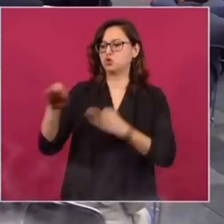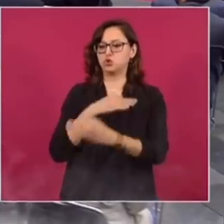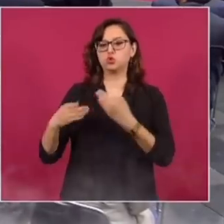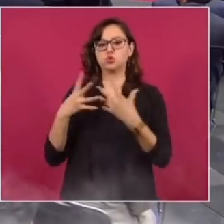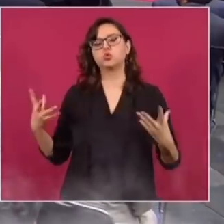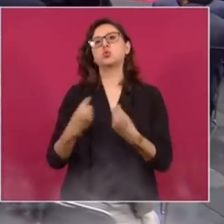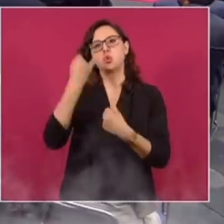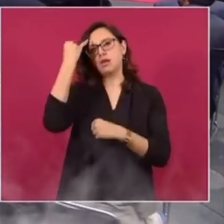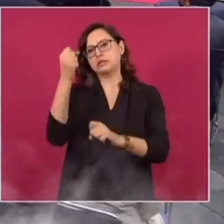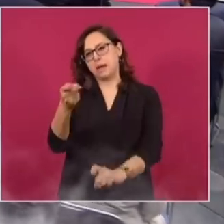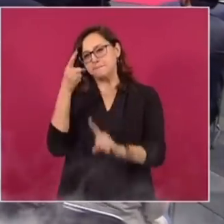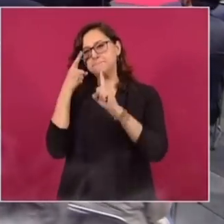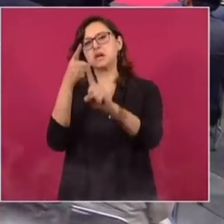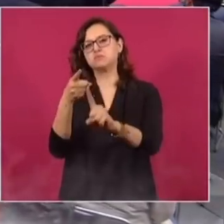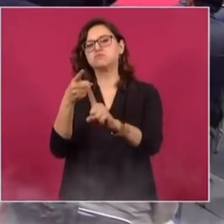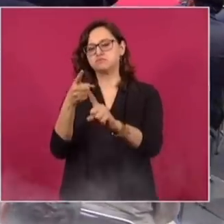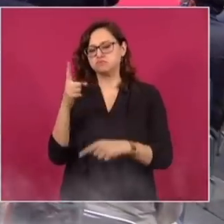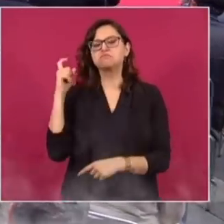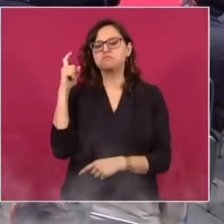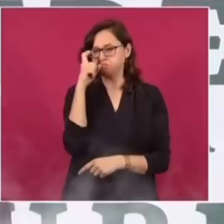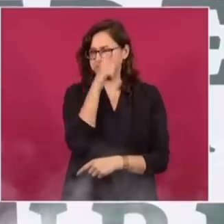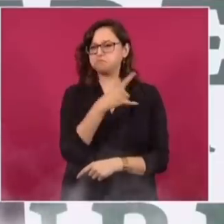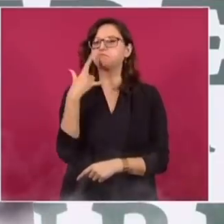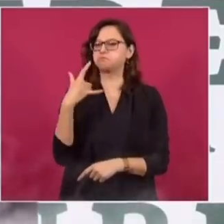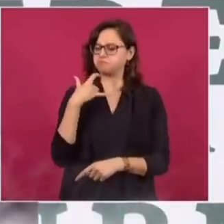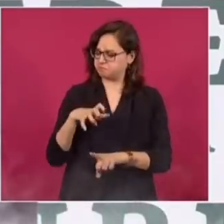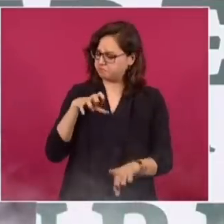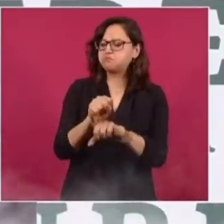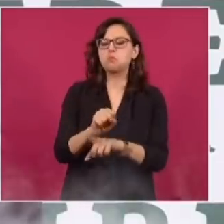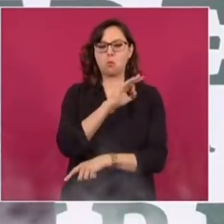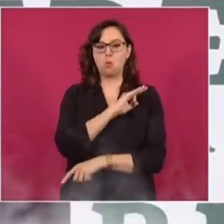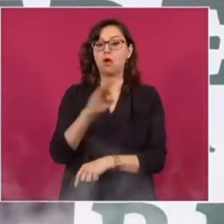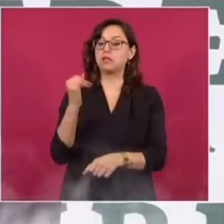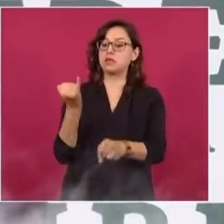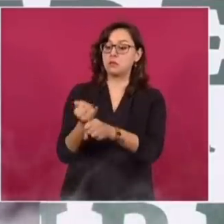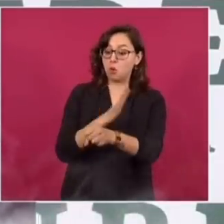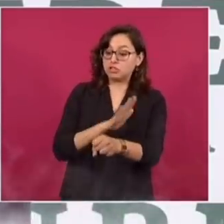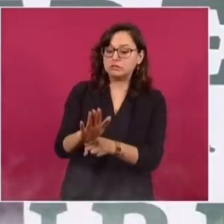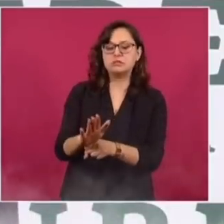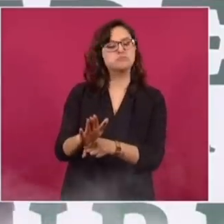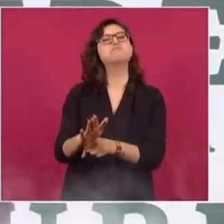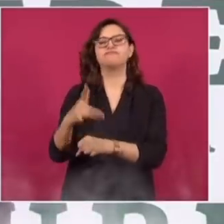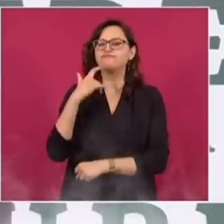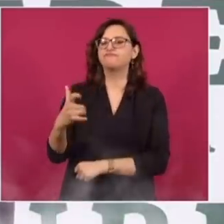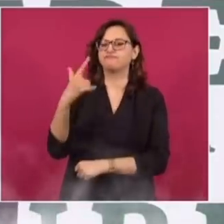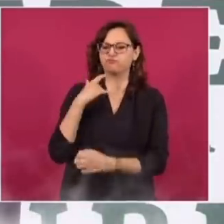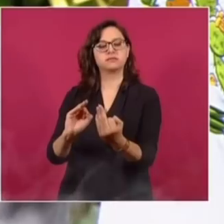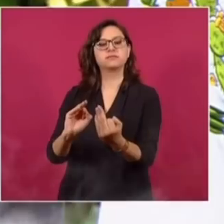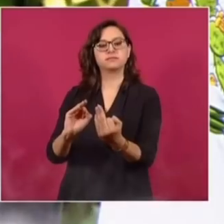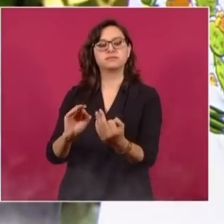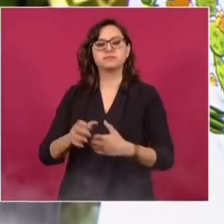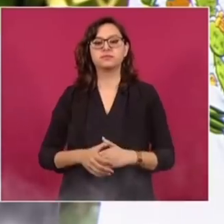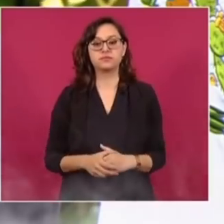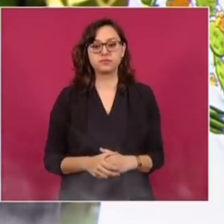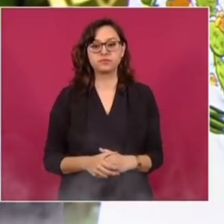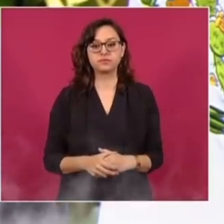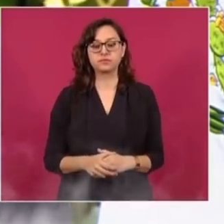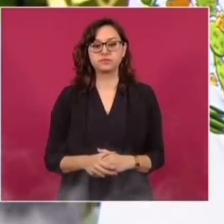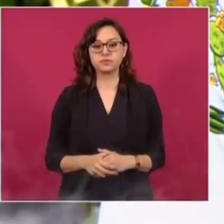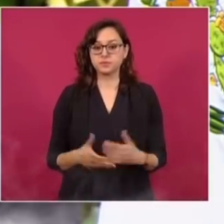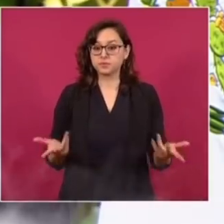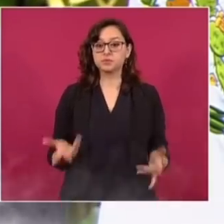idealismo que lo difícil se logra y que lo imposible cuando menos se intenta o se enfrentan los datos